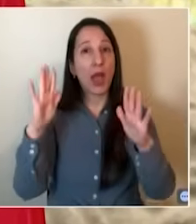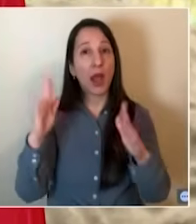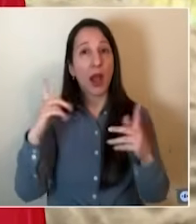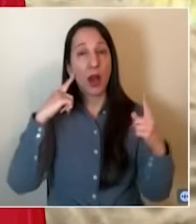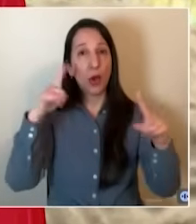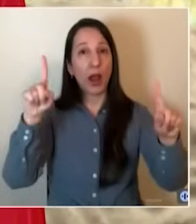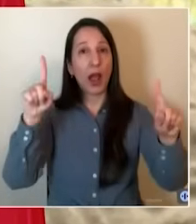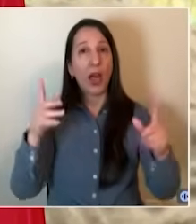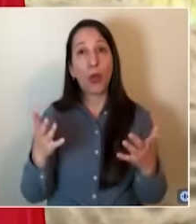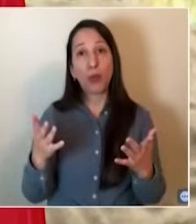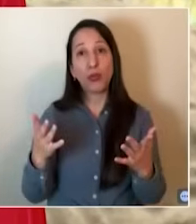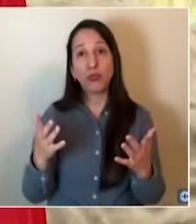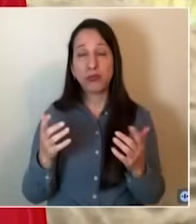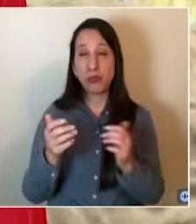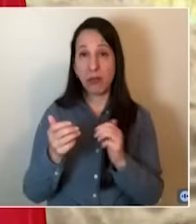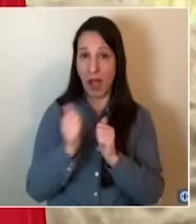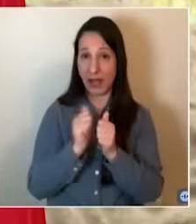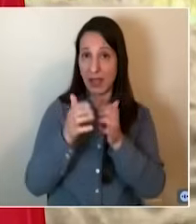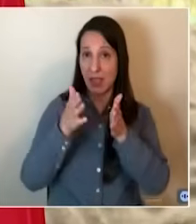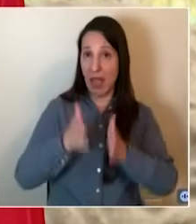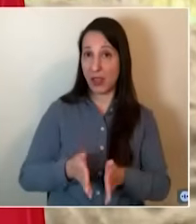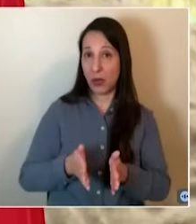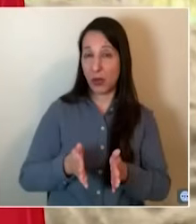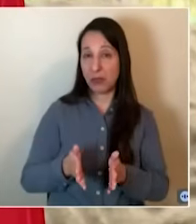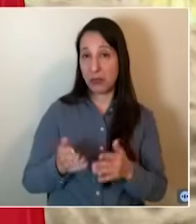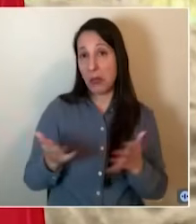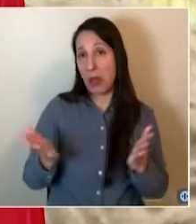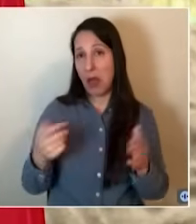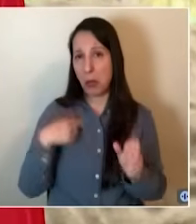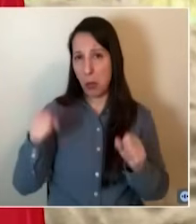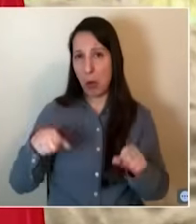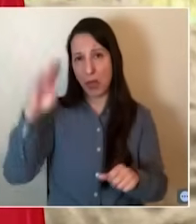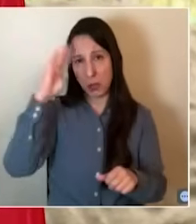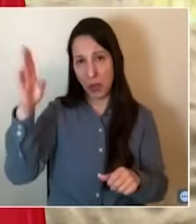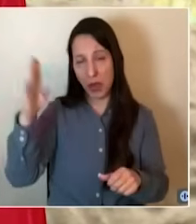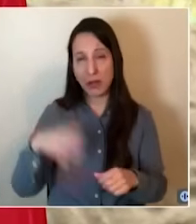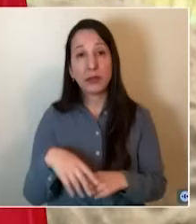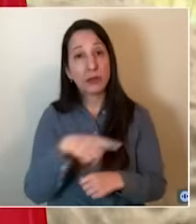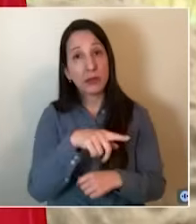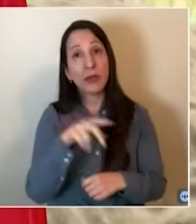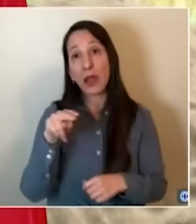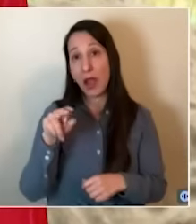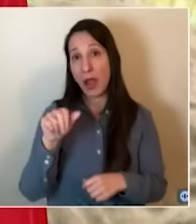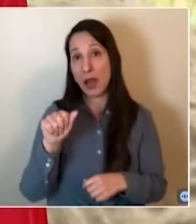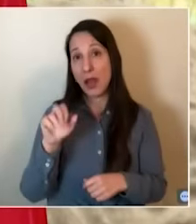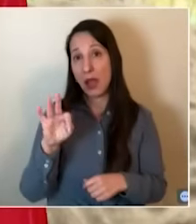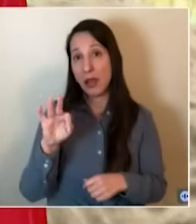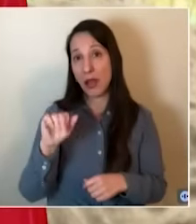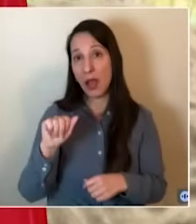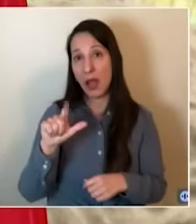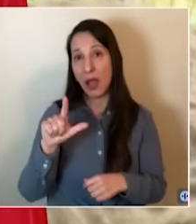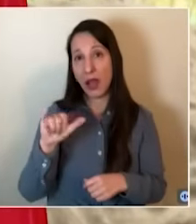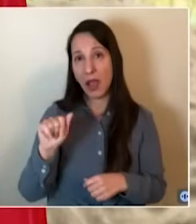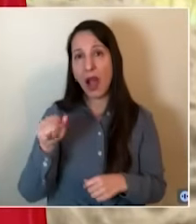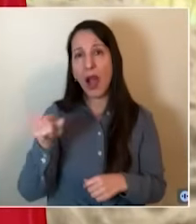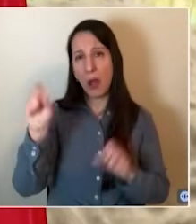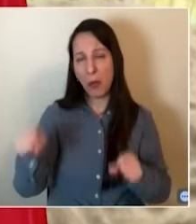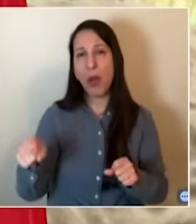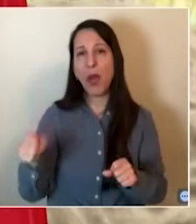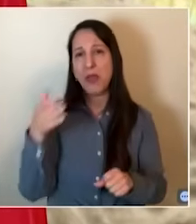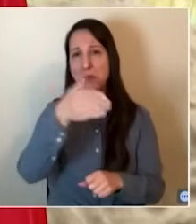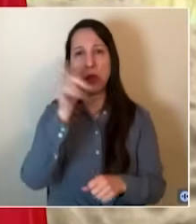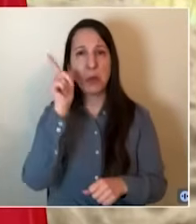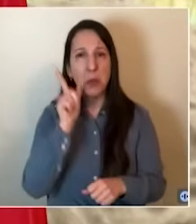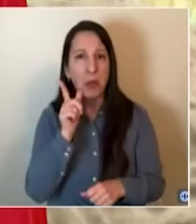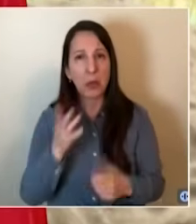ser candidato, también me hubiera podido venir a saludar. Natalia Díaz. No, doña Natalia, ella pudo ir a dar el limón. ¿Y